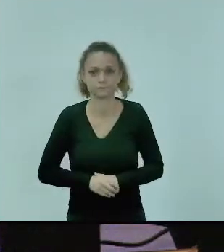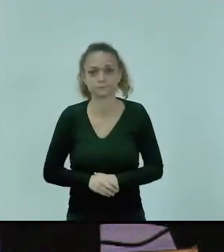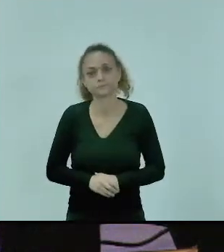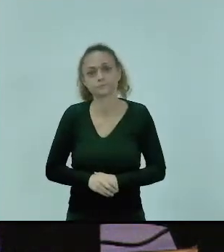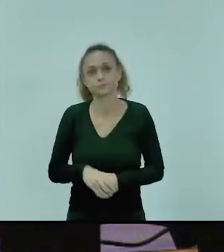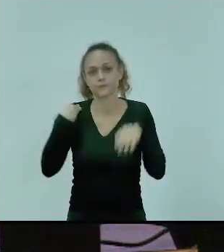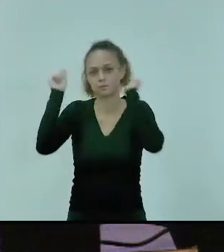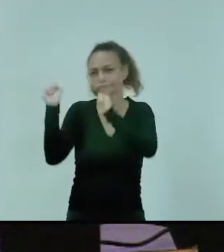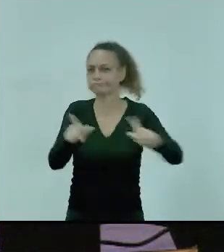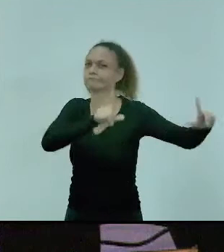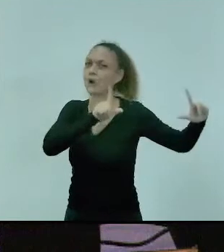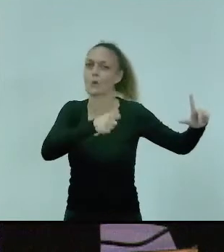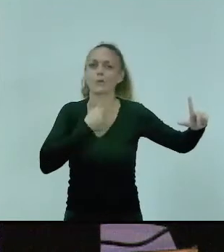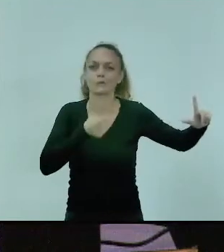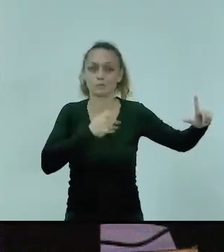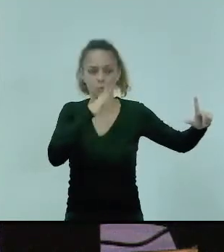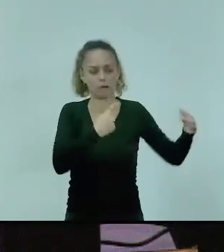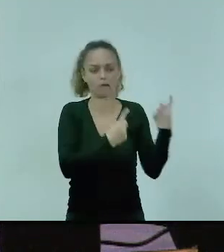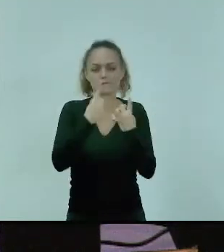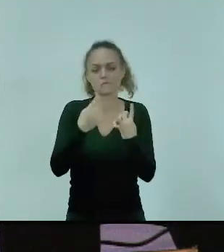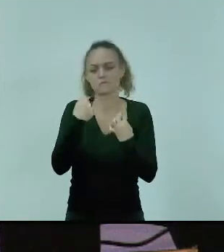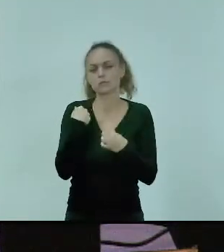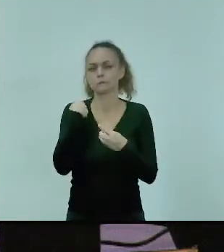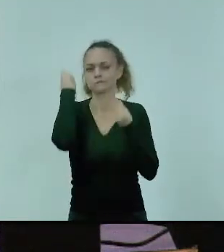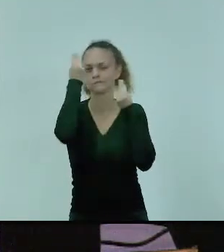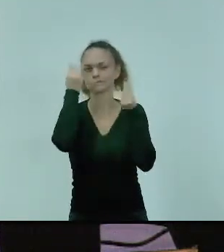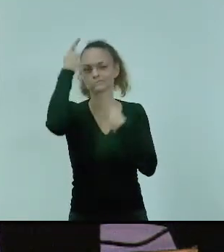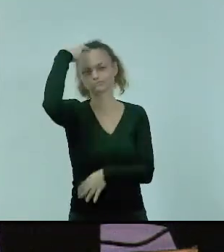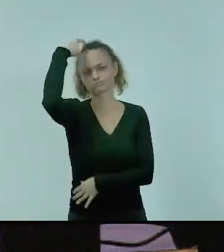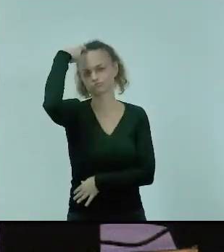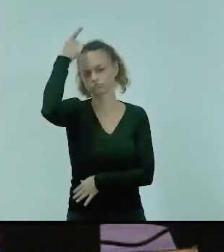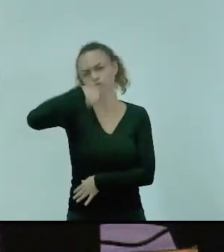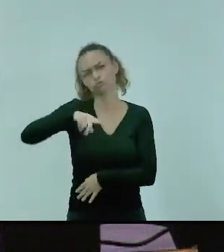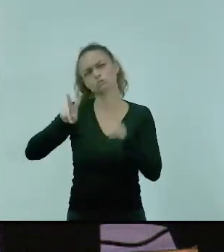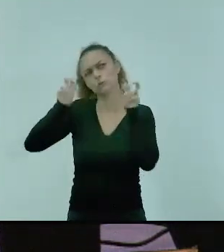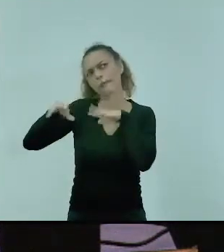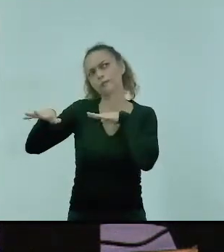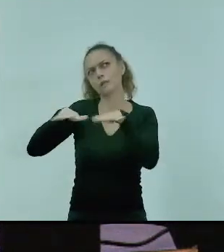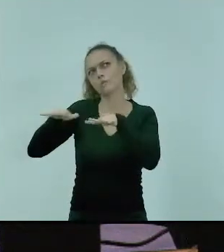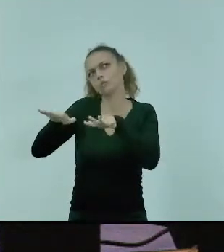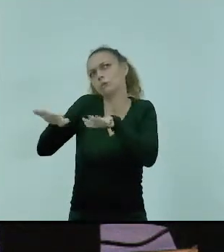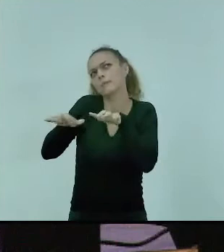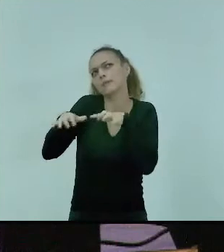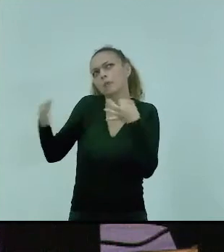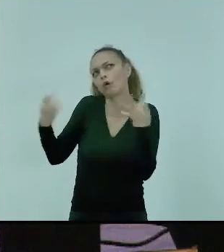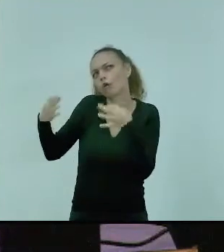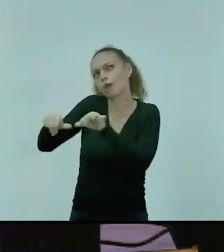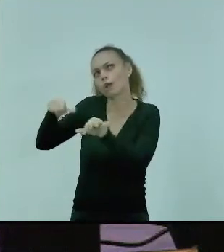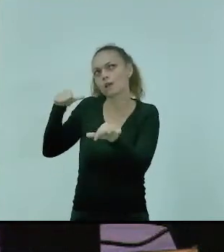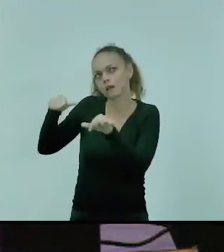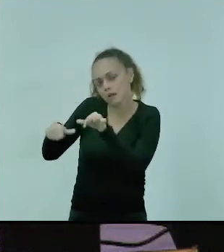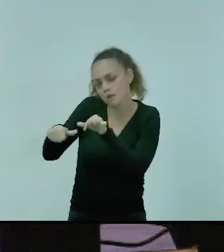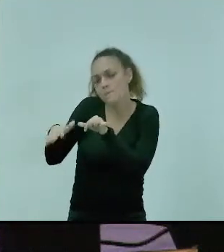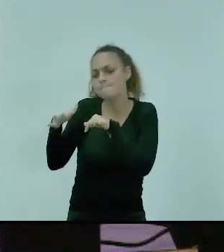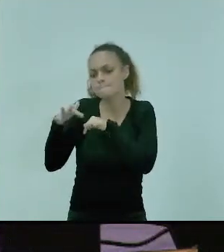esta diapositiva porque a veces me pregunto qué hemos aprendido de los terremotos y qué nos dice el estudio de